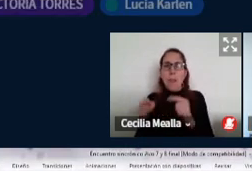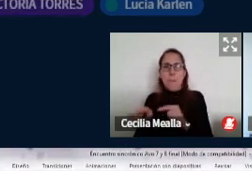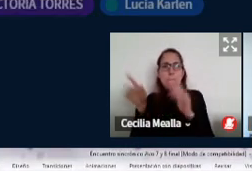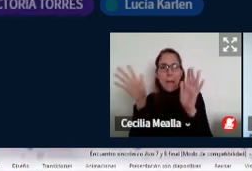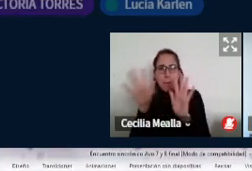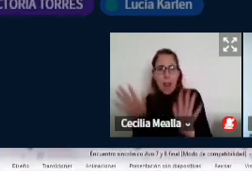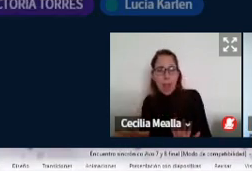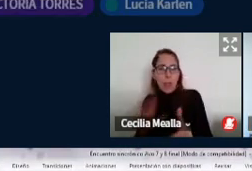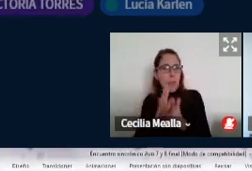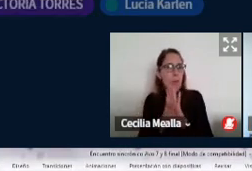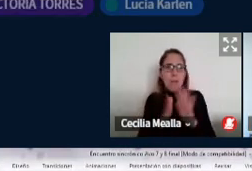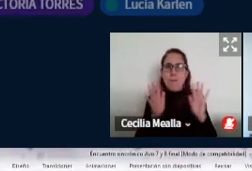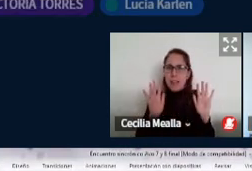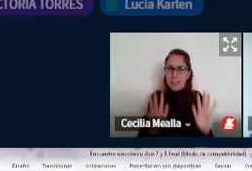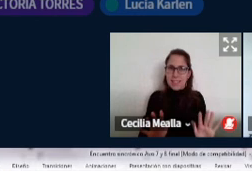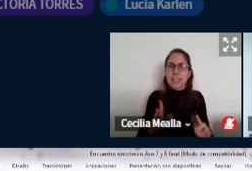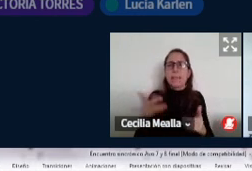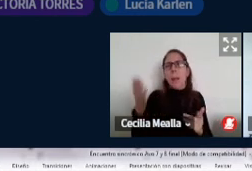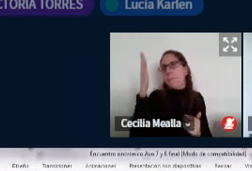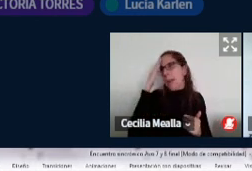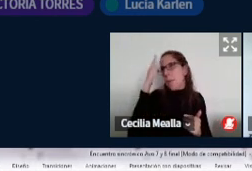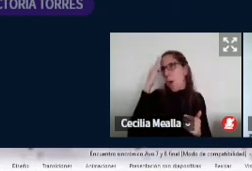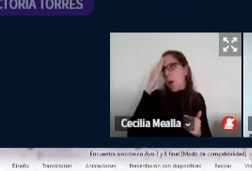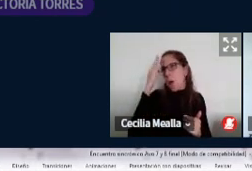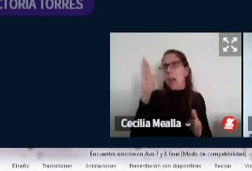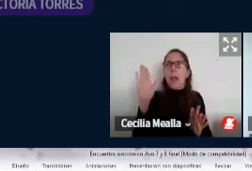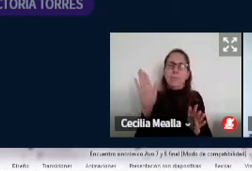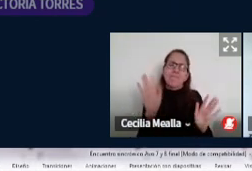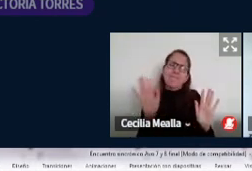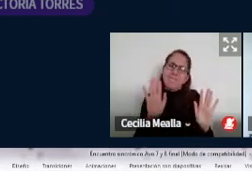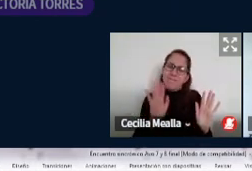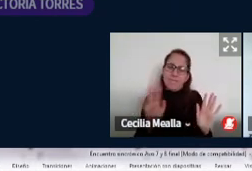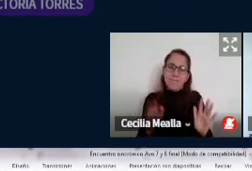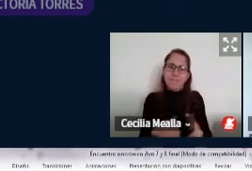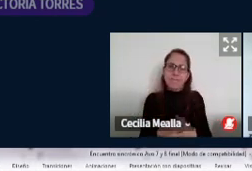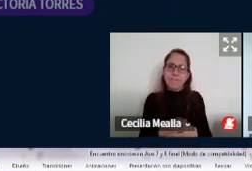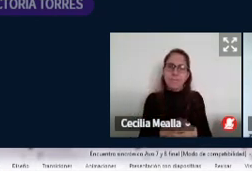¿sí? Más allá de acordárselo de memoria,